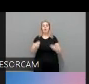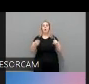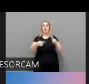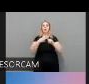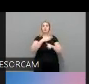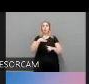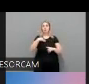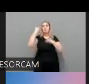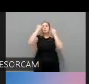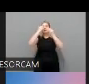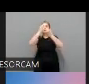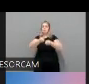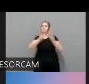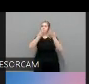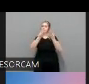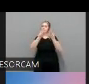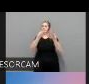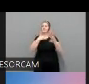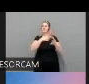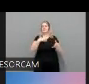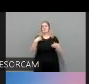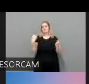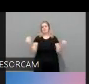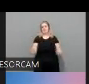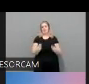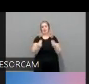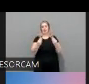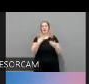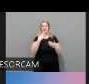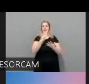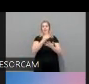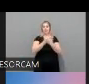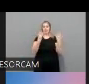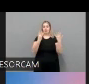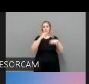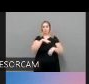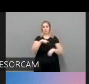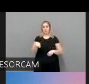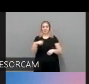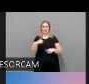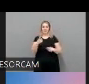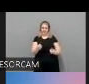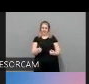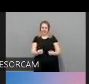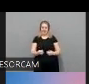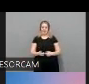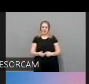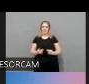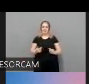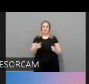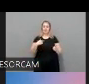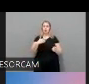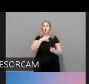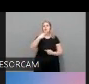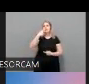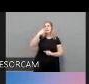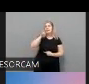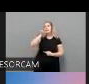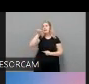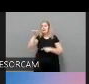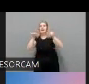pensamos. Pasamos ya a los 18 meses y ya queda poquito, venga. Señalamos lo que nos interesa, empezamos a